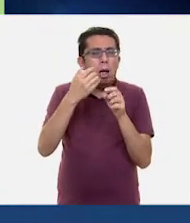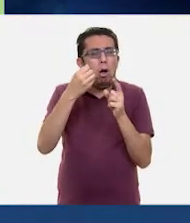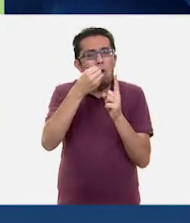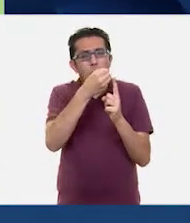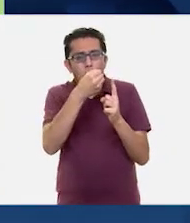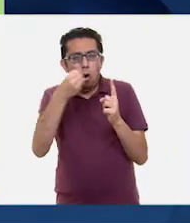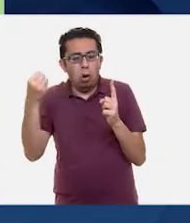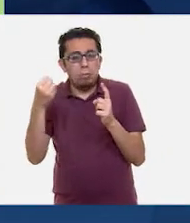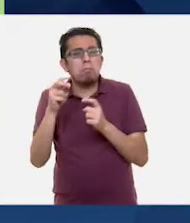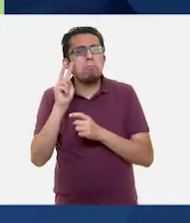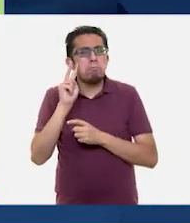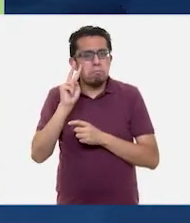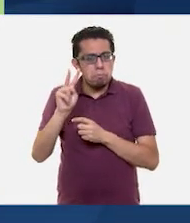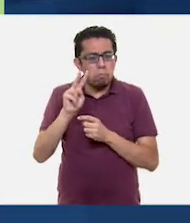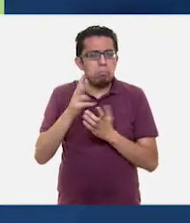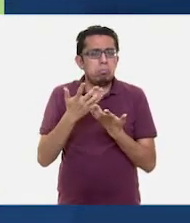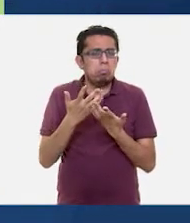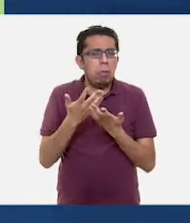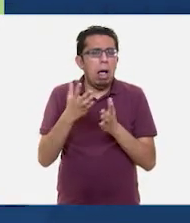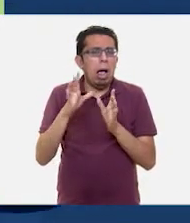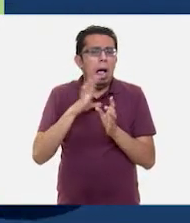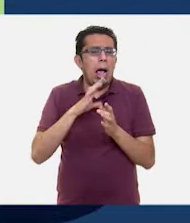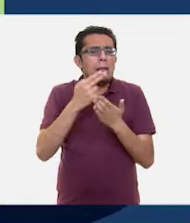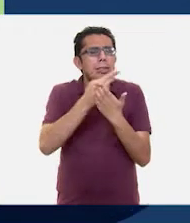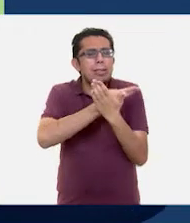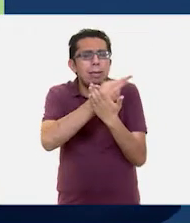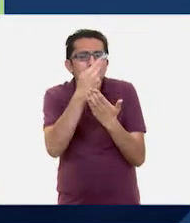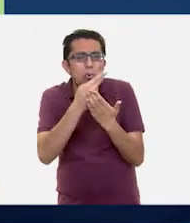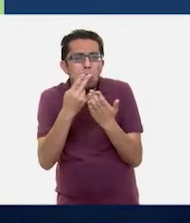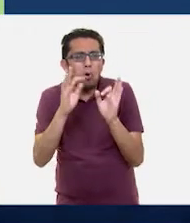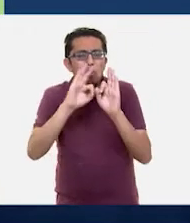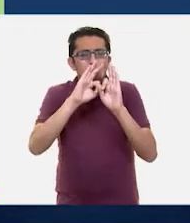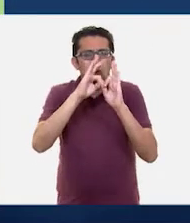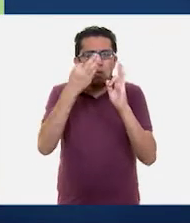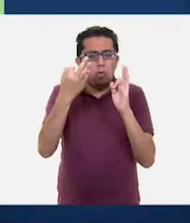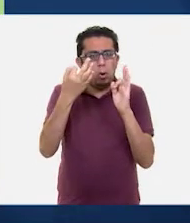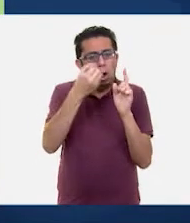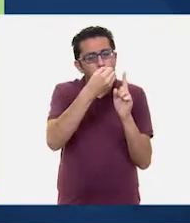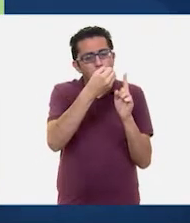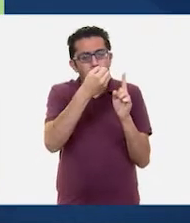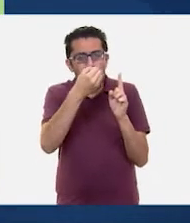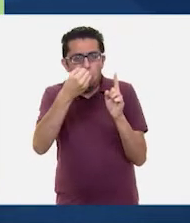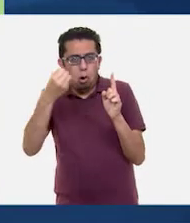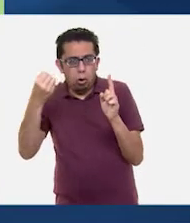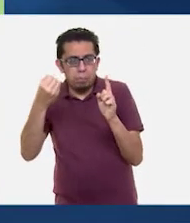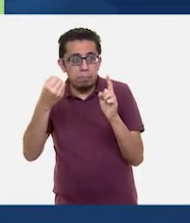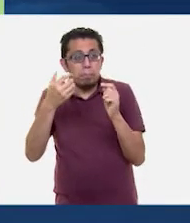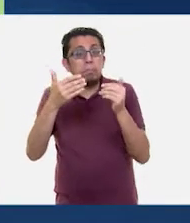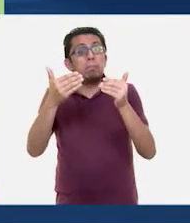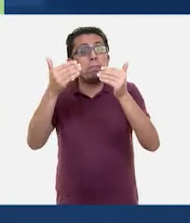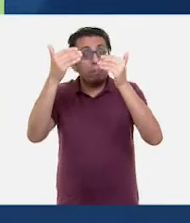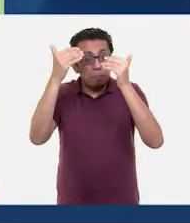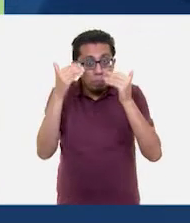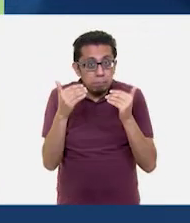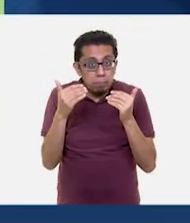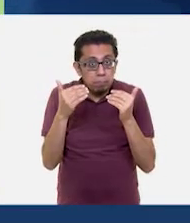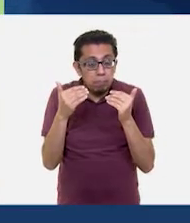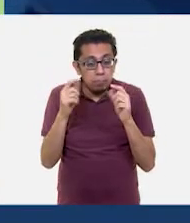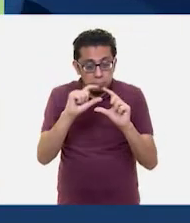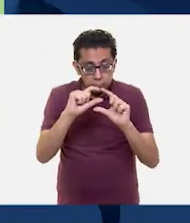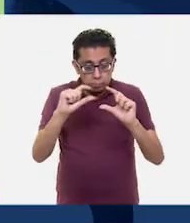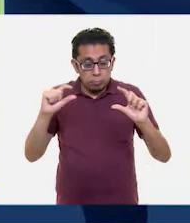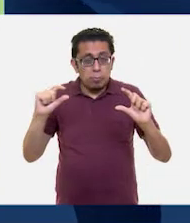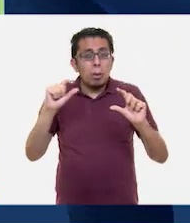observan sucesiones representadas de forma gráfica y debajo de la figura, en el siguiente renglón, la